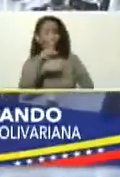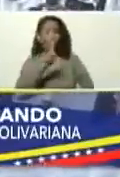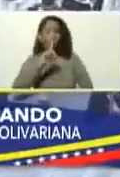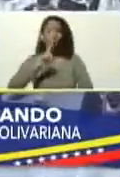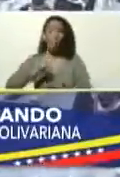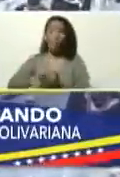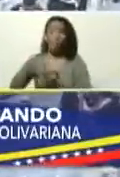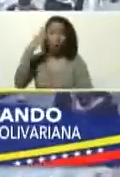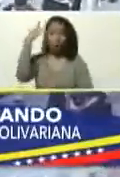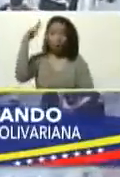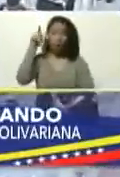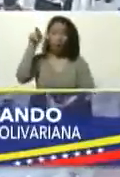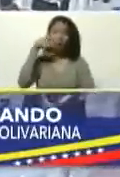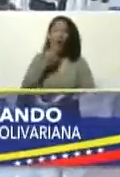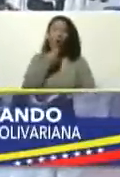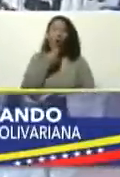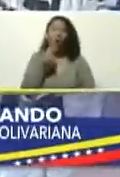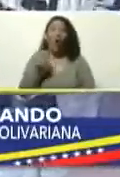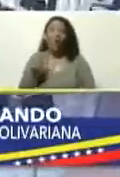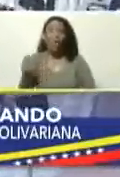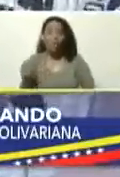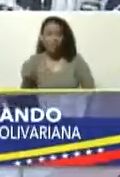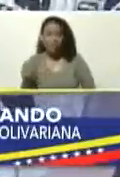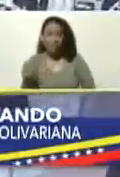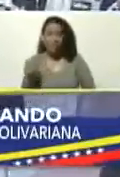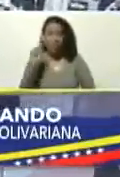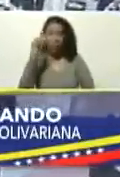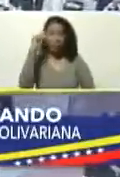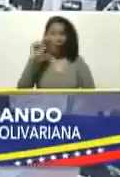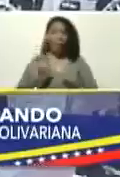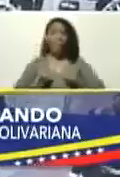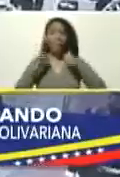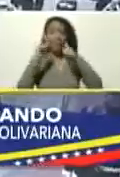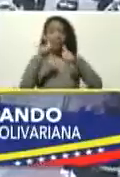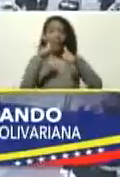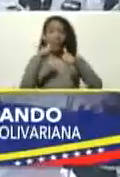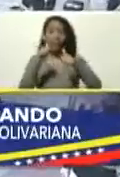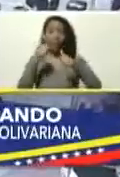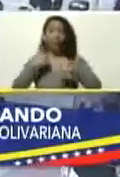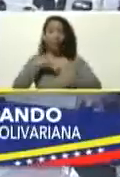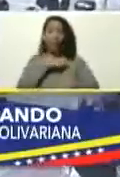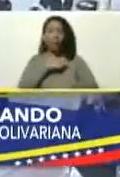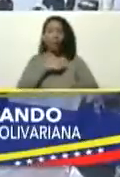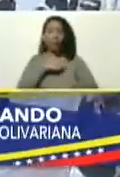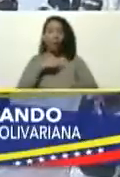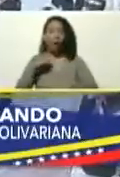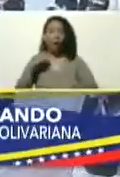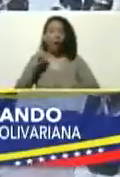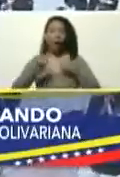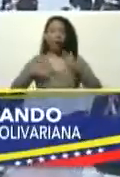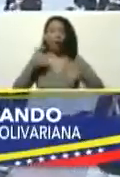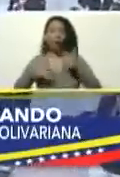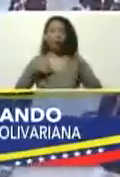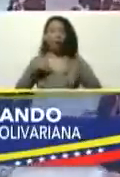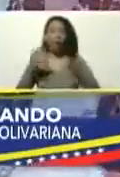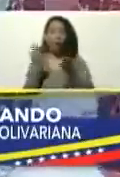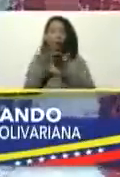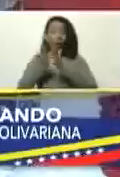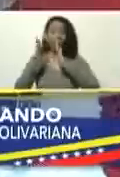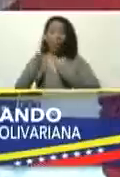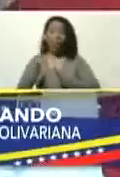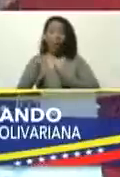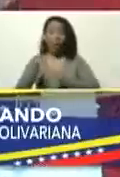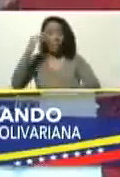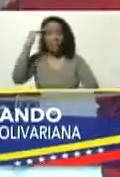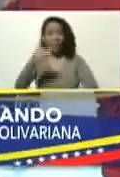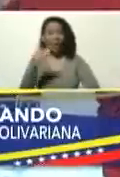sueño de aquellos muchachos que un día iniciamos nuestros periplos en nuestras academias militares, con